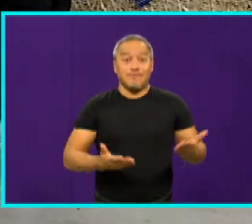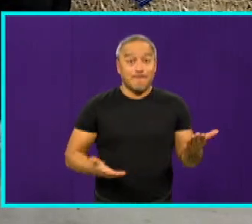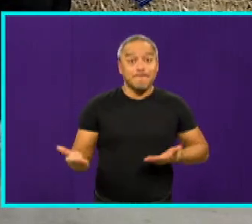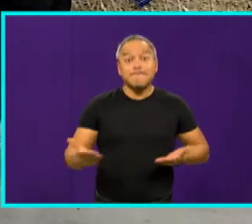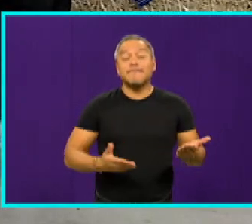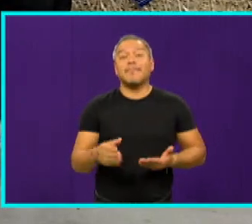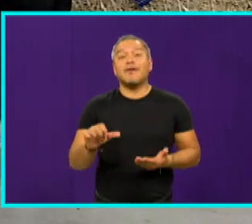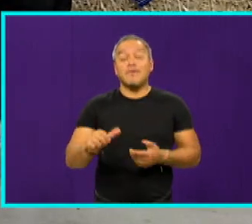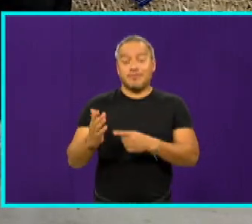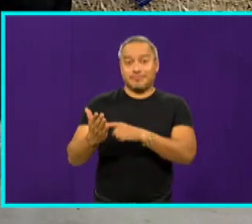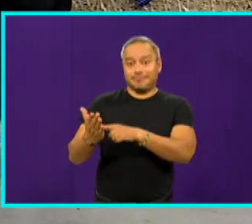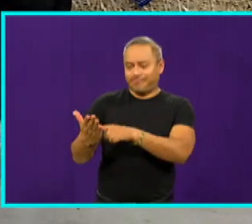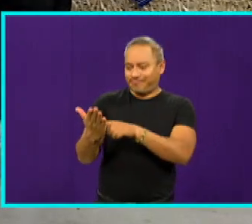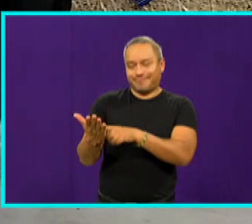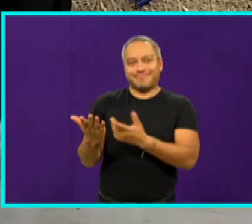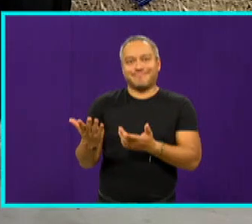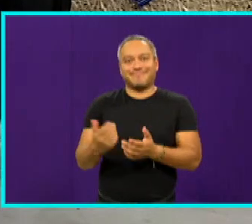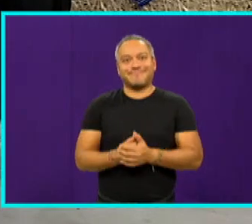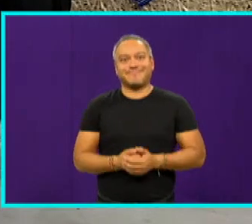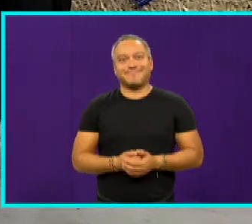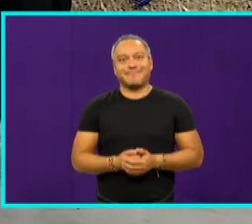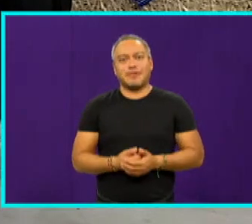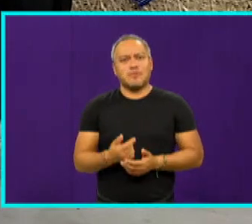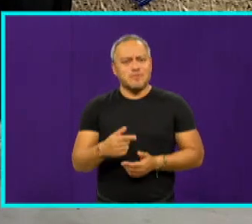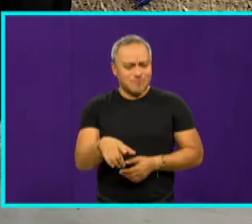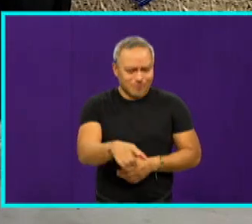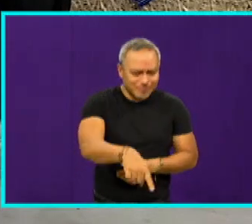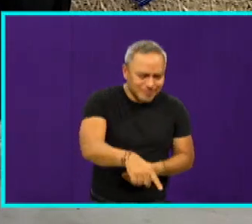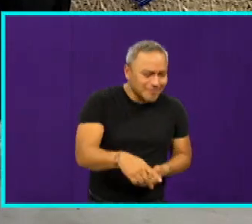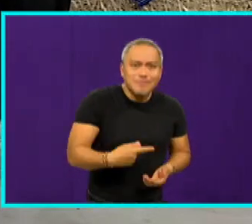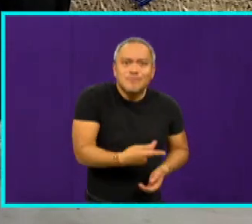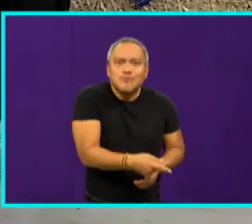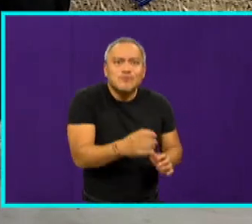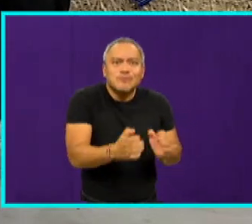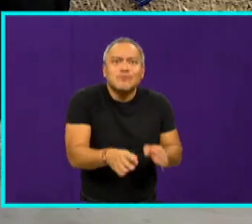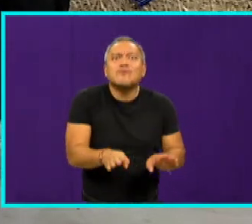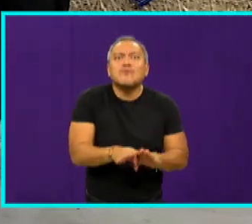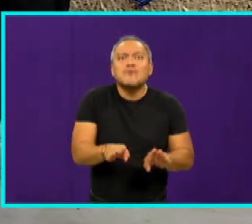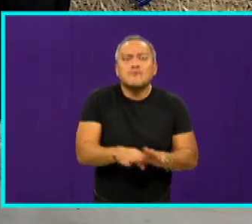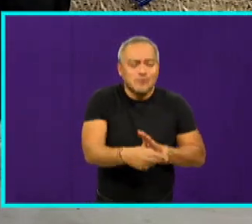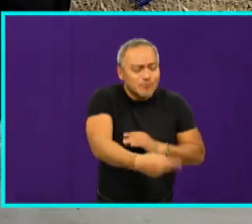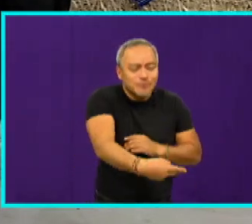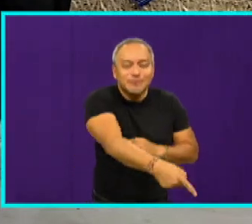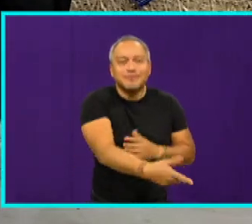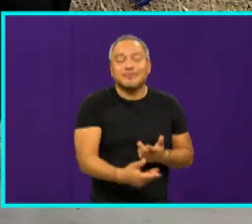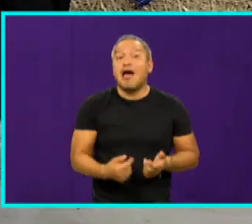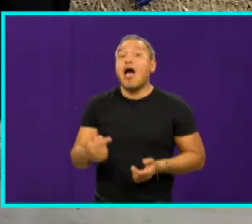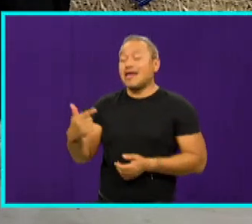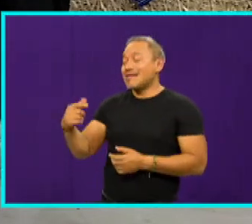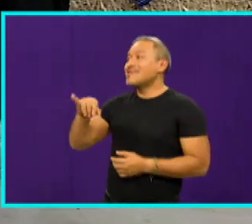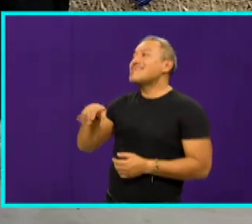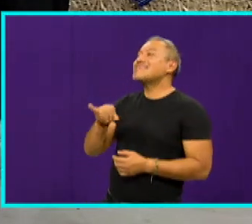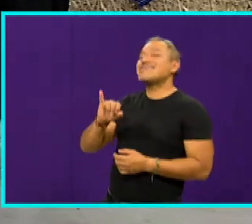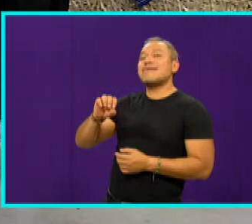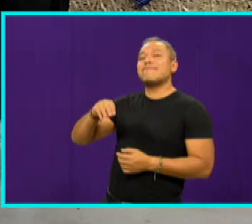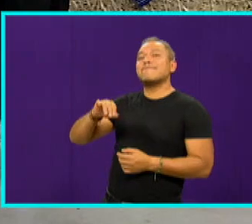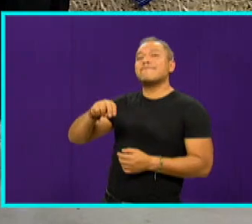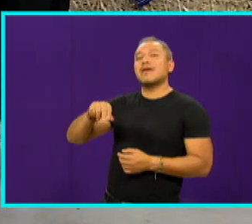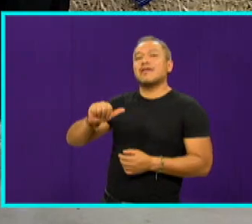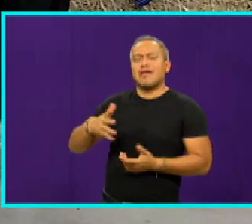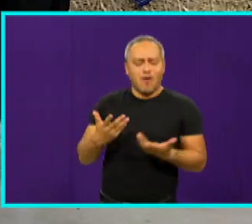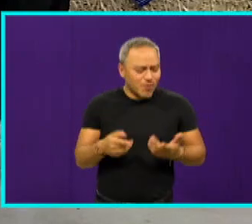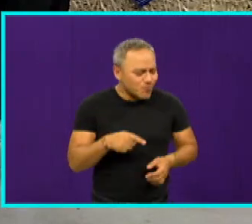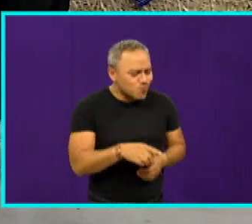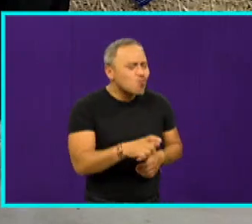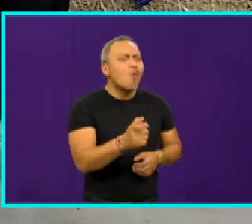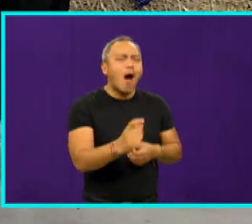el día de hoy. Y me gustaría, bueno, saber, chicas, cómo se la pasan. A ver, de este lado, ¿cómo te llamas? Jimena. Oye, Jimena, platícame, ¿desde cuándo